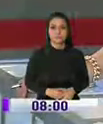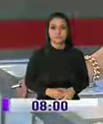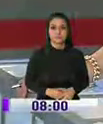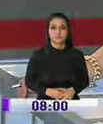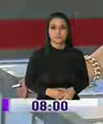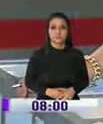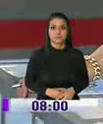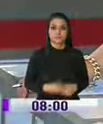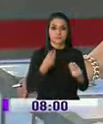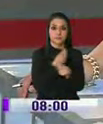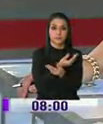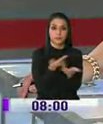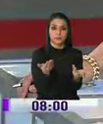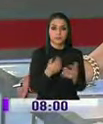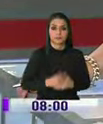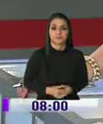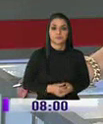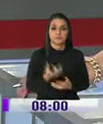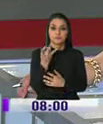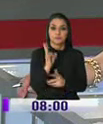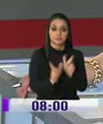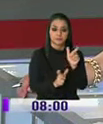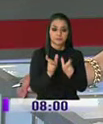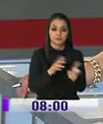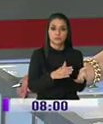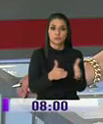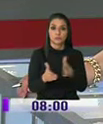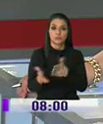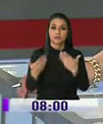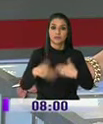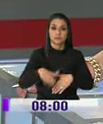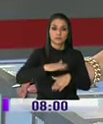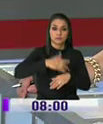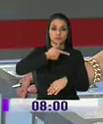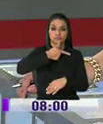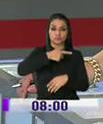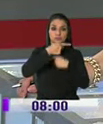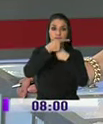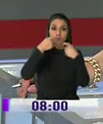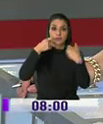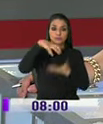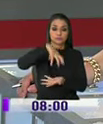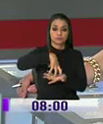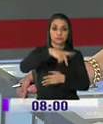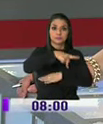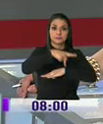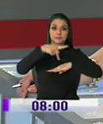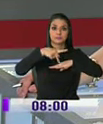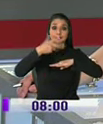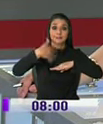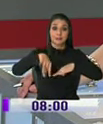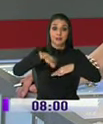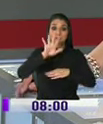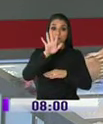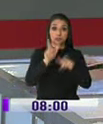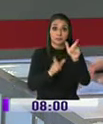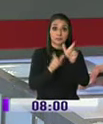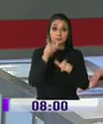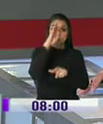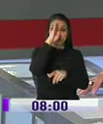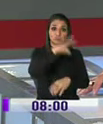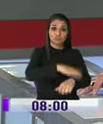Les contamos que a 17 ascendió el número de fallecidos por consumo de alcohol adulterado en la provincia de Pichincha. 5 personas están detenidas